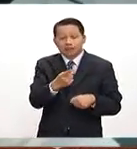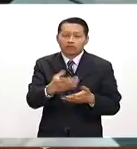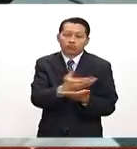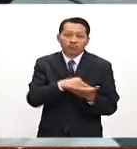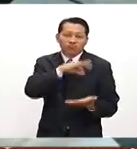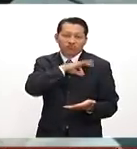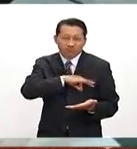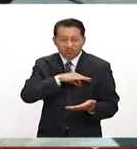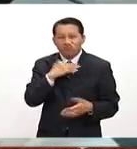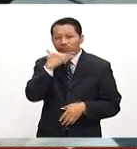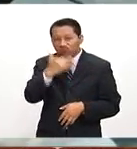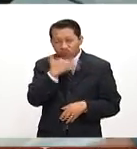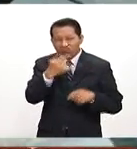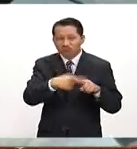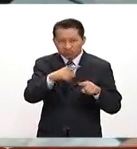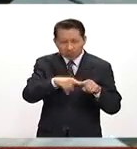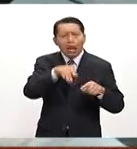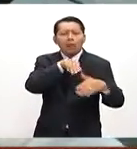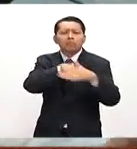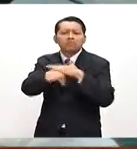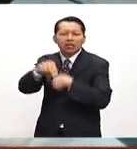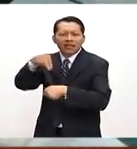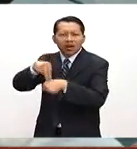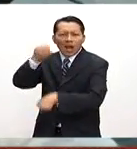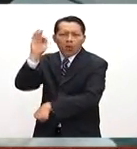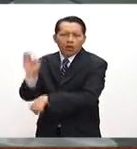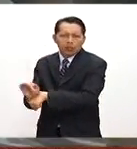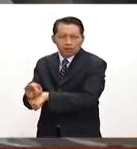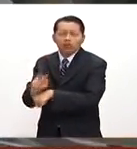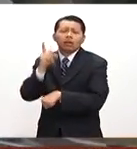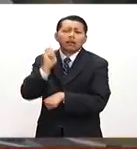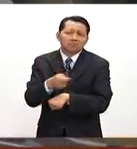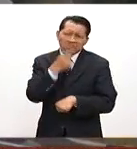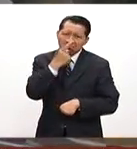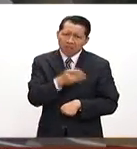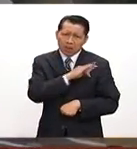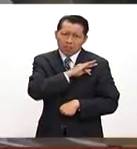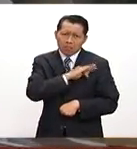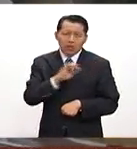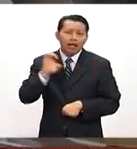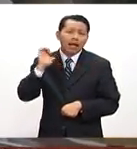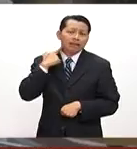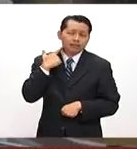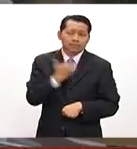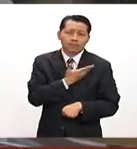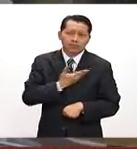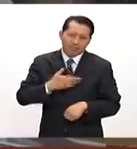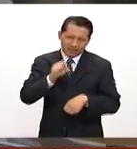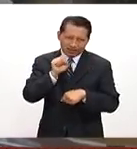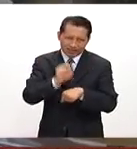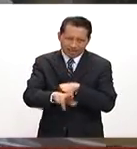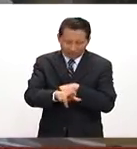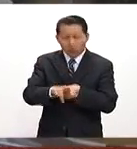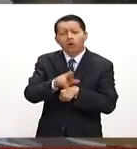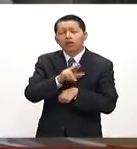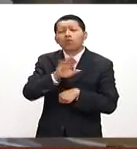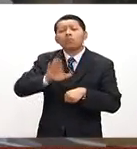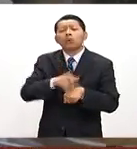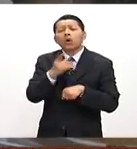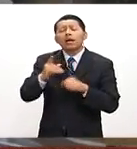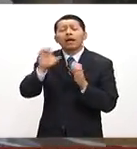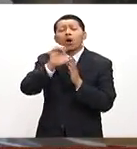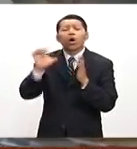durante su mandato. El gobierno de Nicaragua justifica la entrega del asilo al expresidente salvadoreño, afirmando que su